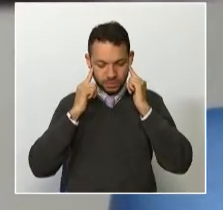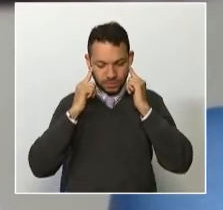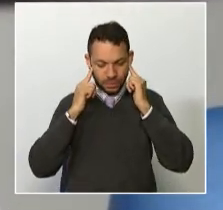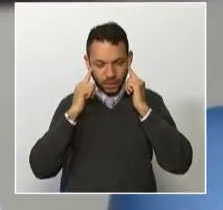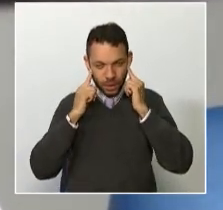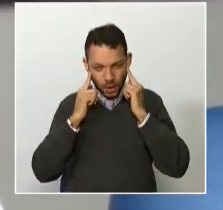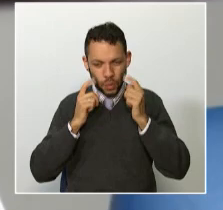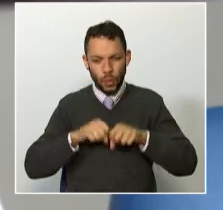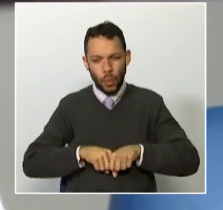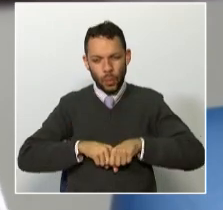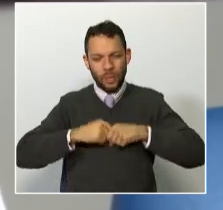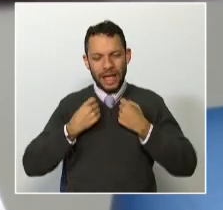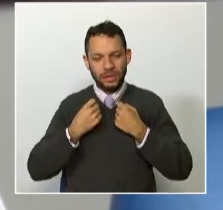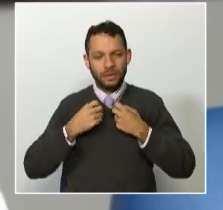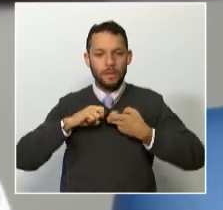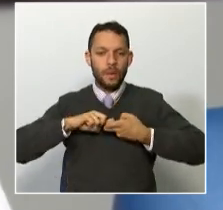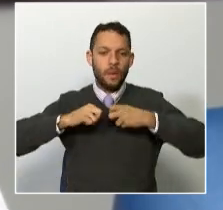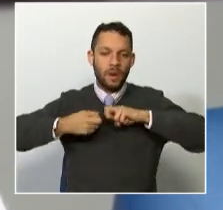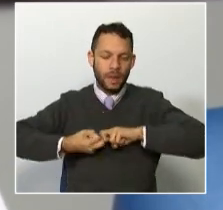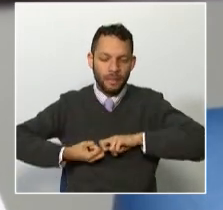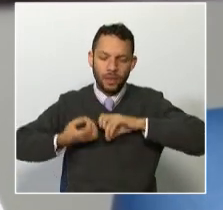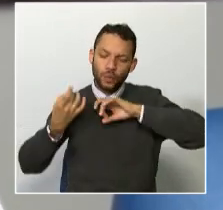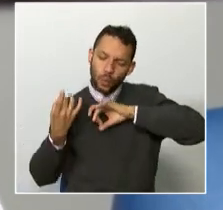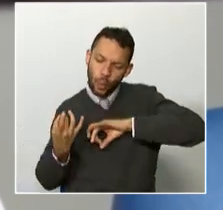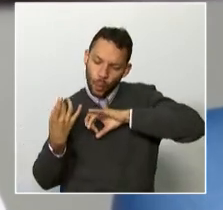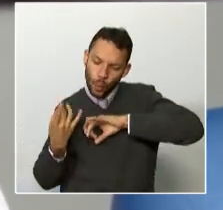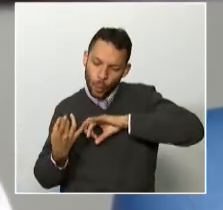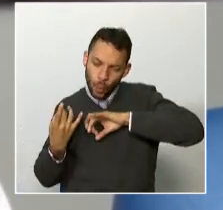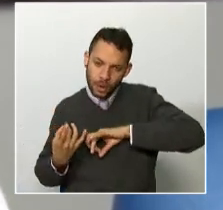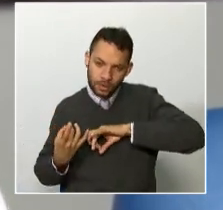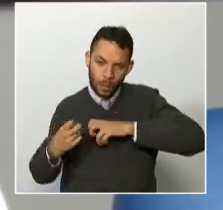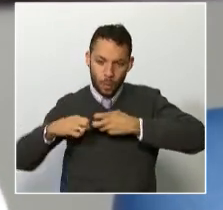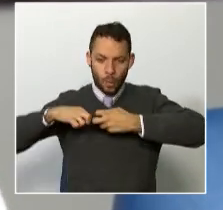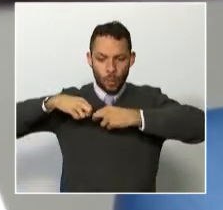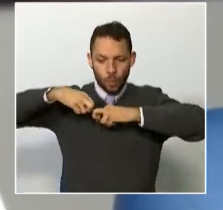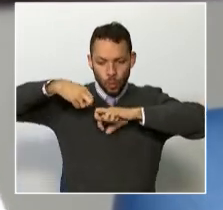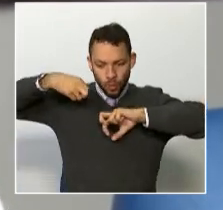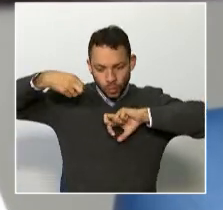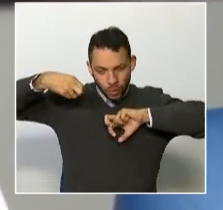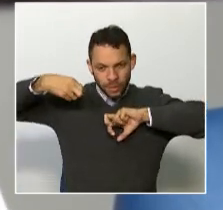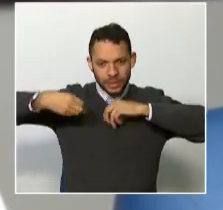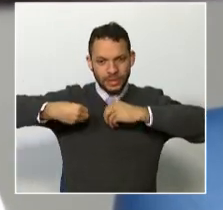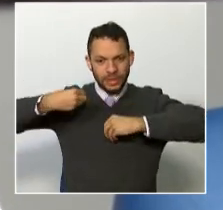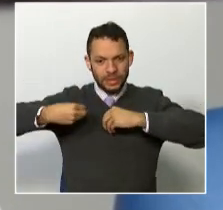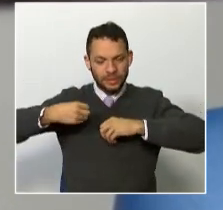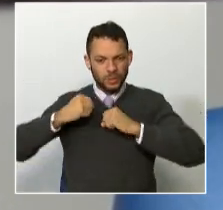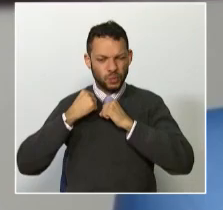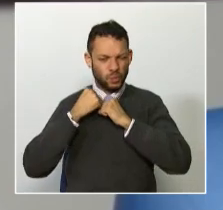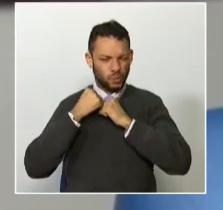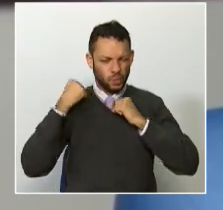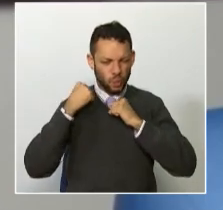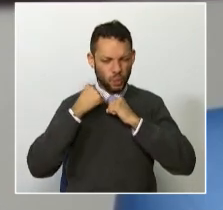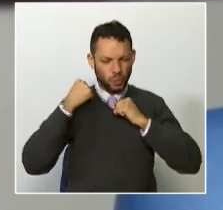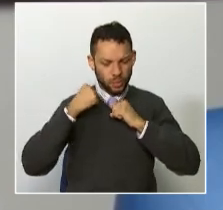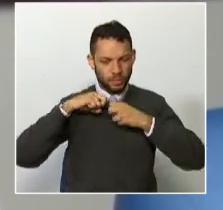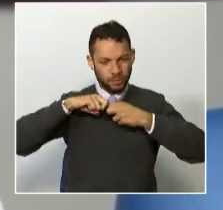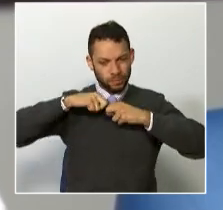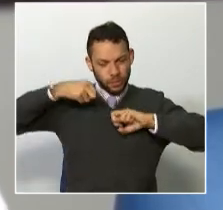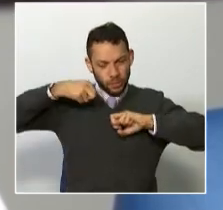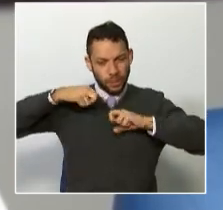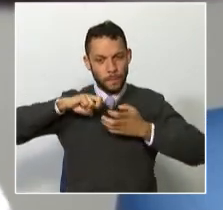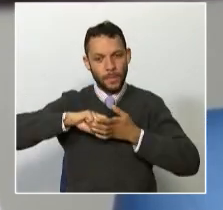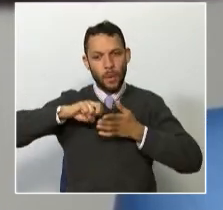o apretar la mandíbula, estos músculos empiezan a colocarse hipertónicos y empiezan a